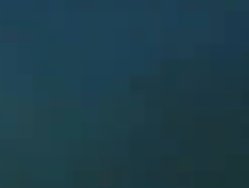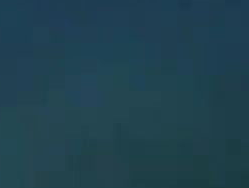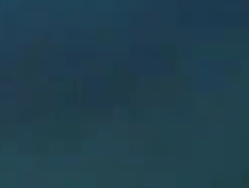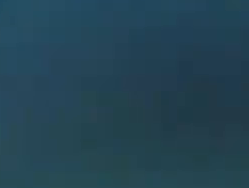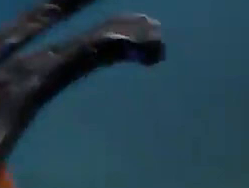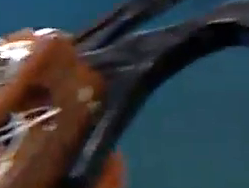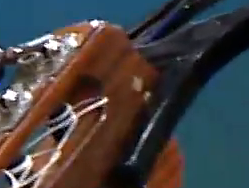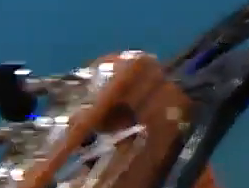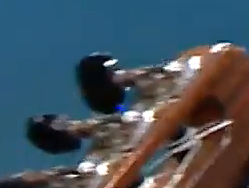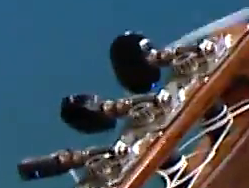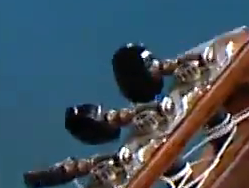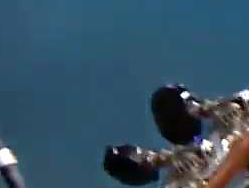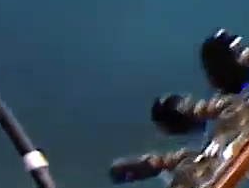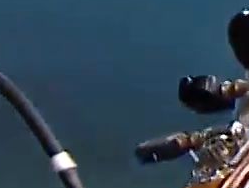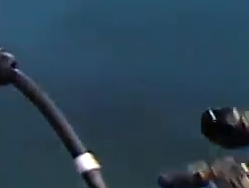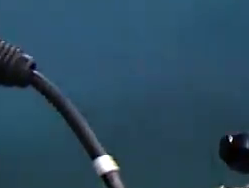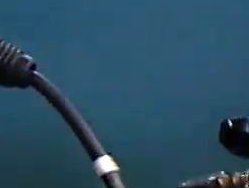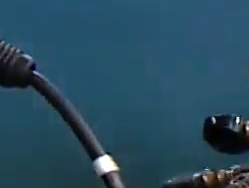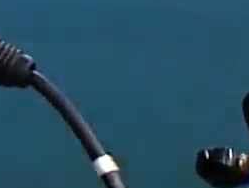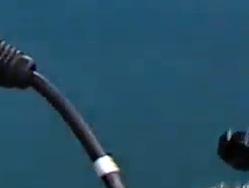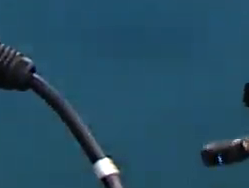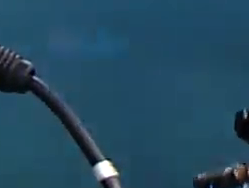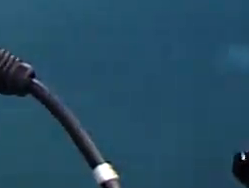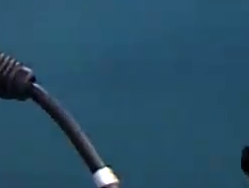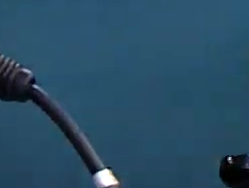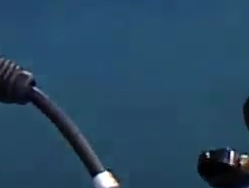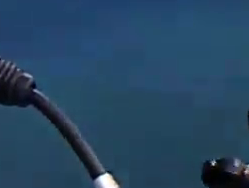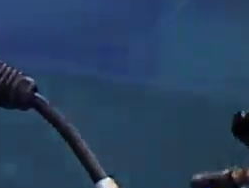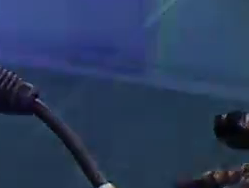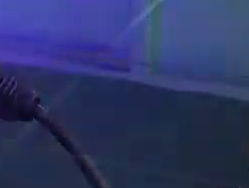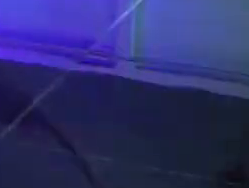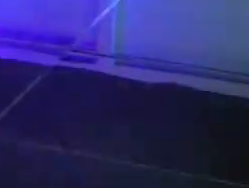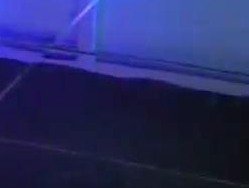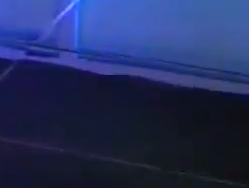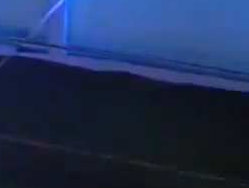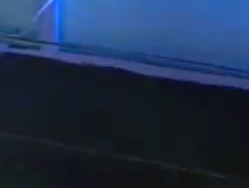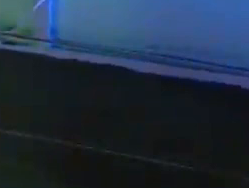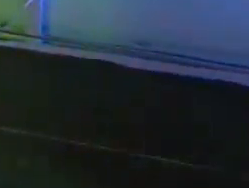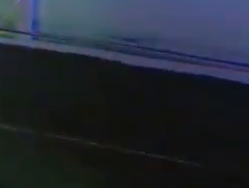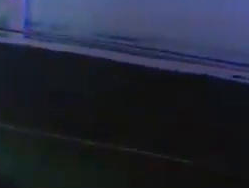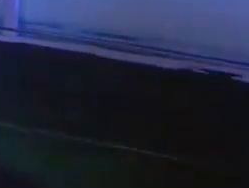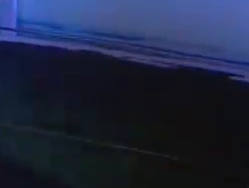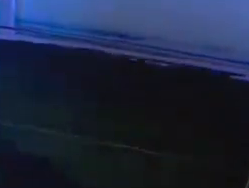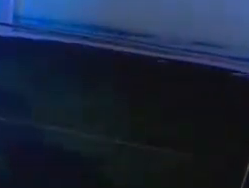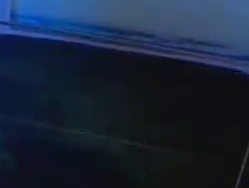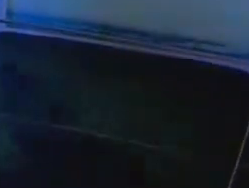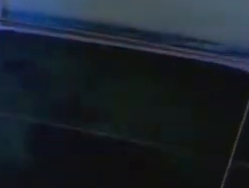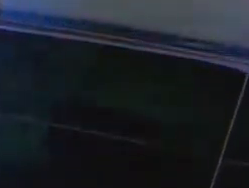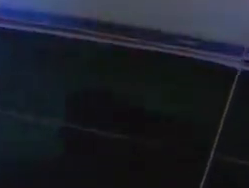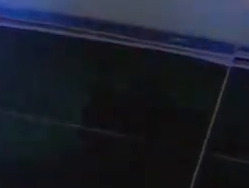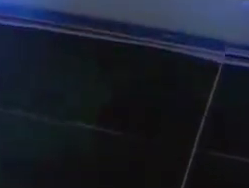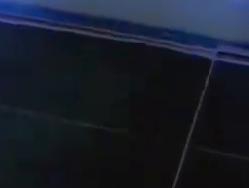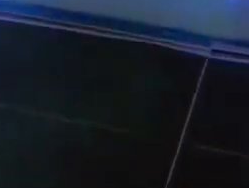constelación hacia mi taza. Ay, ay, ay, ay, ay, un